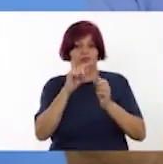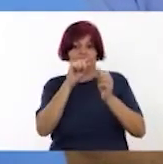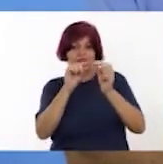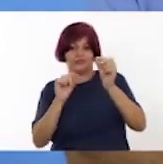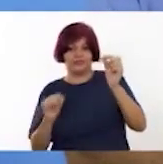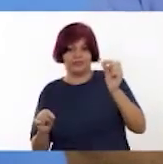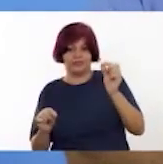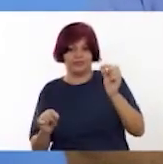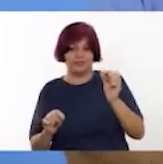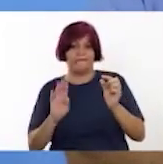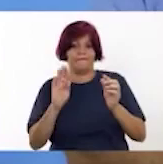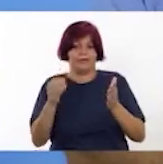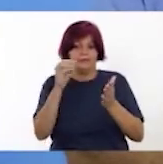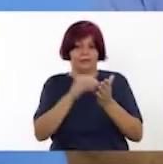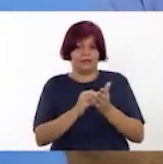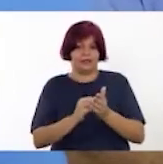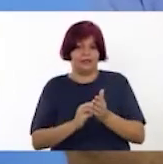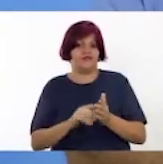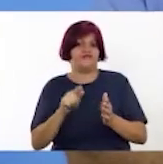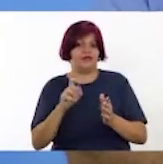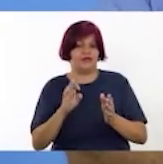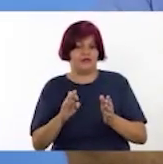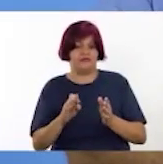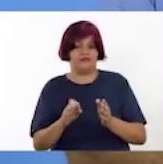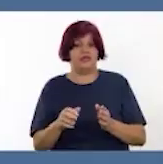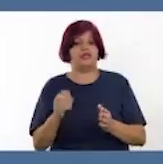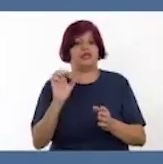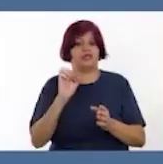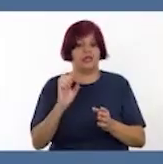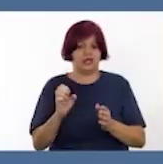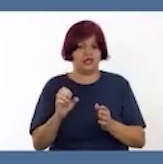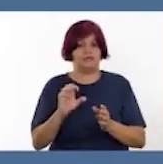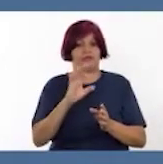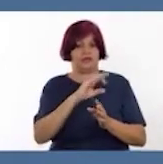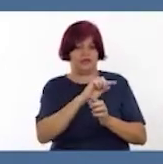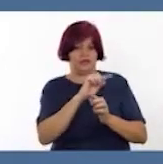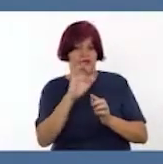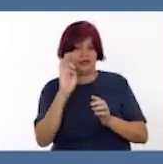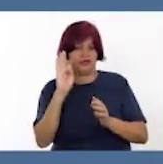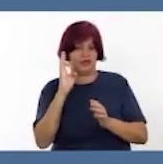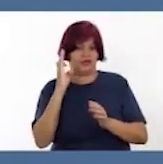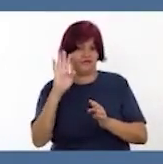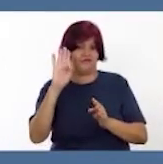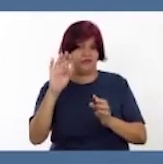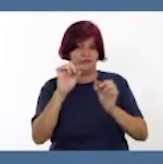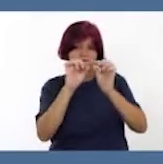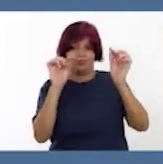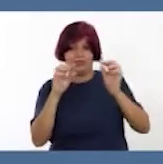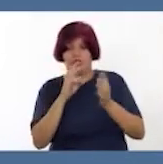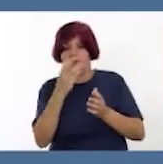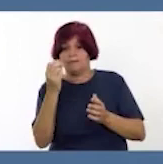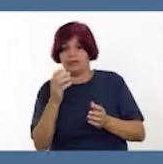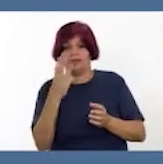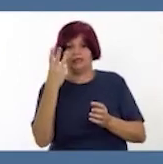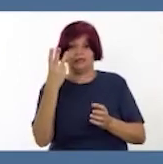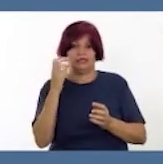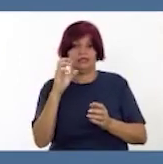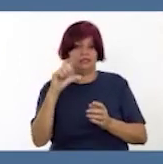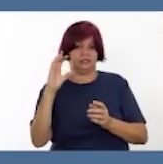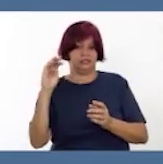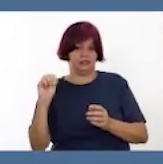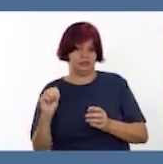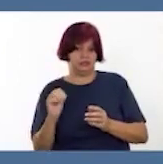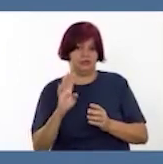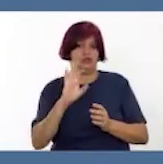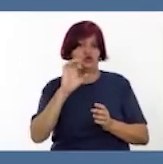pertenece a CF y E pertenece a AB. Le están diciendo que el segmento FB mide 3 centímetros y que el segmento EB mide 2